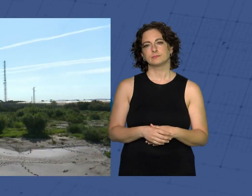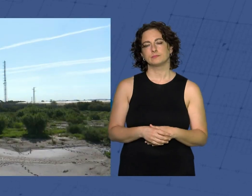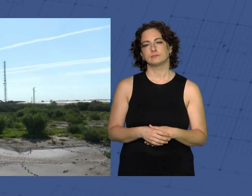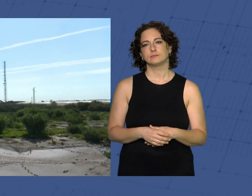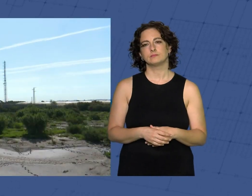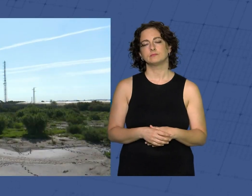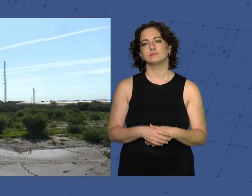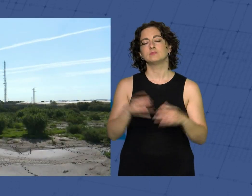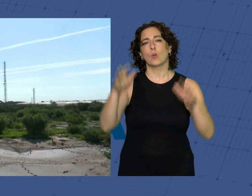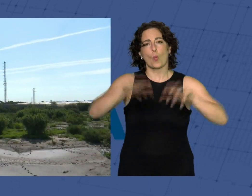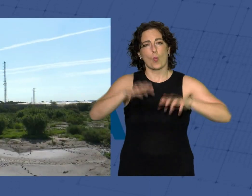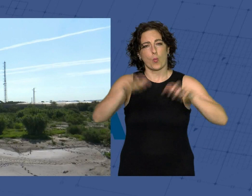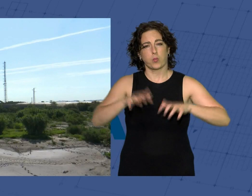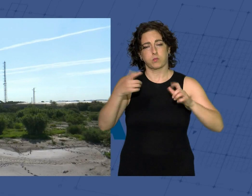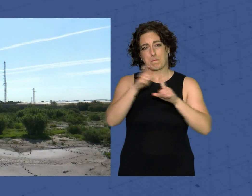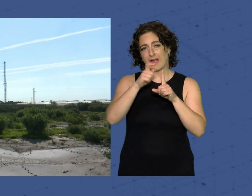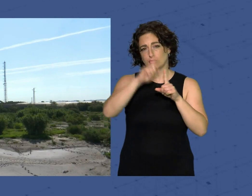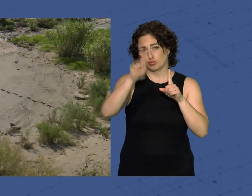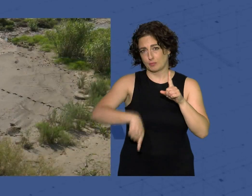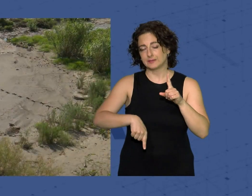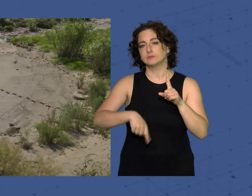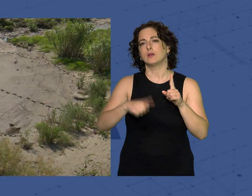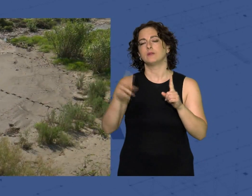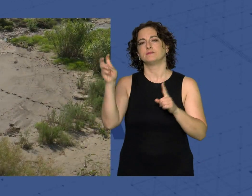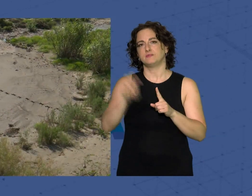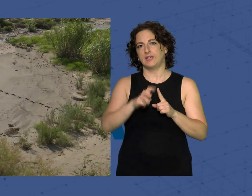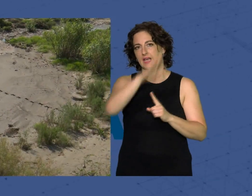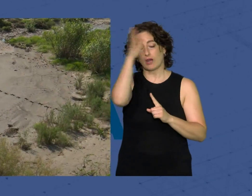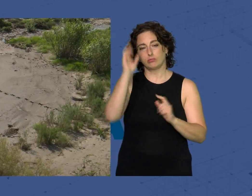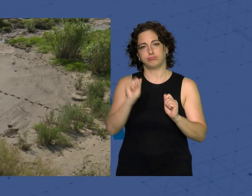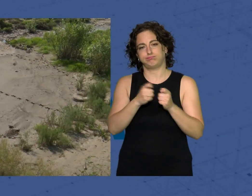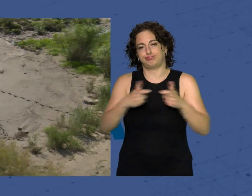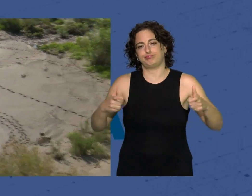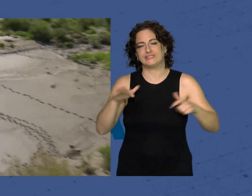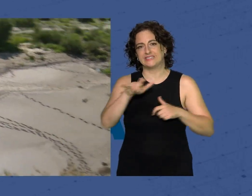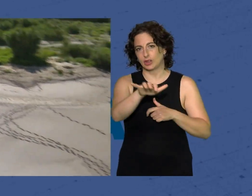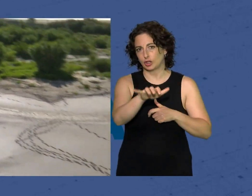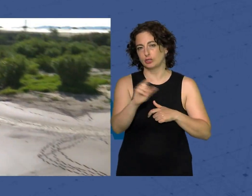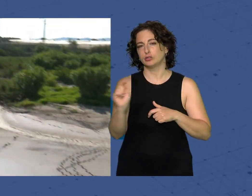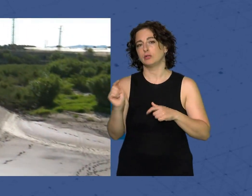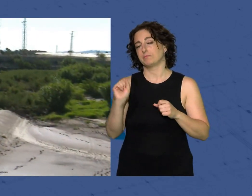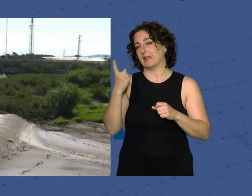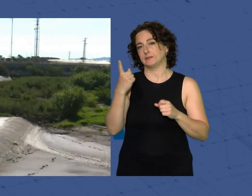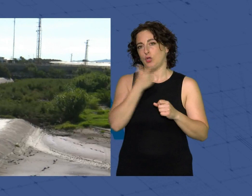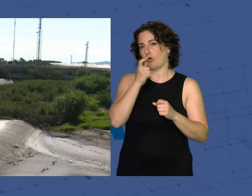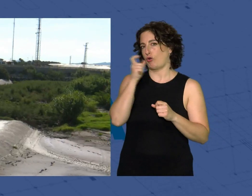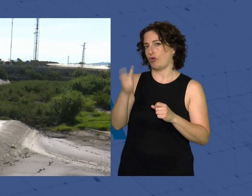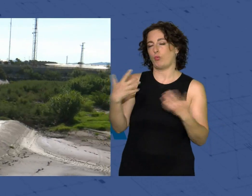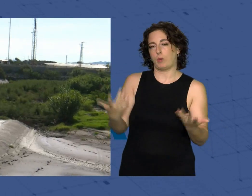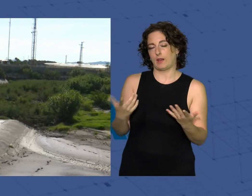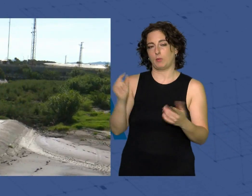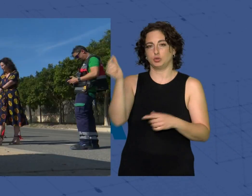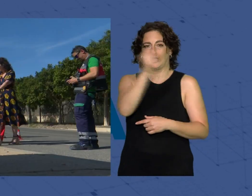Después de las lluvias del mes de mayo llega el calor y proliferan los insectos entre ellos los más indeseables los mosquitos